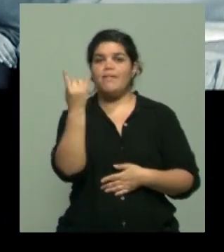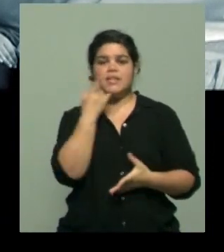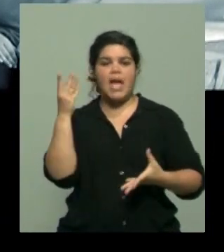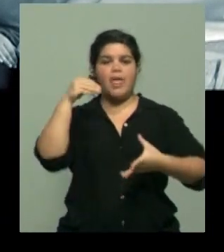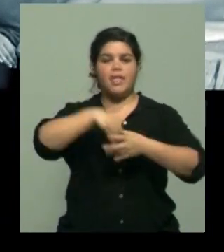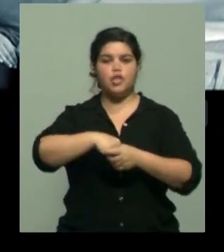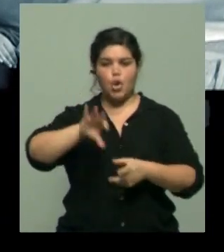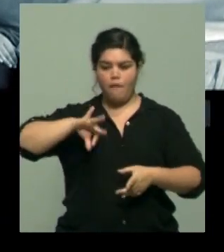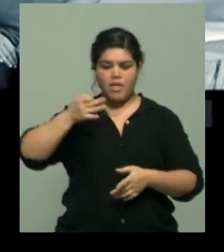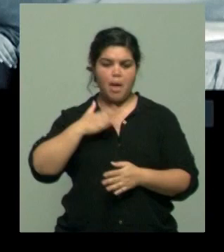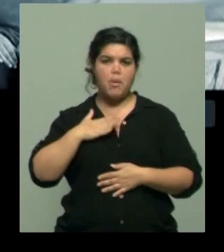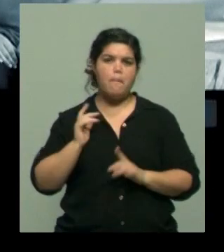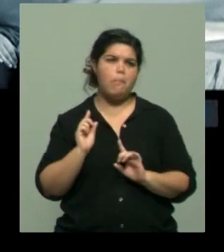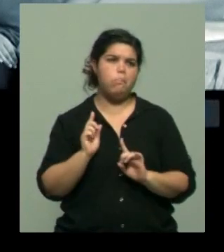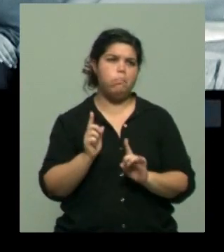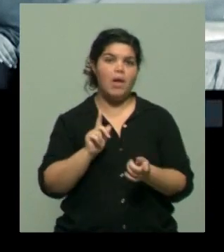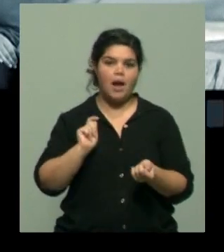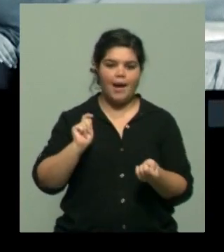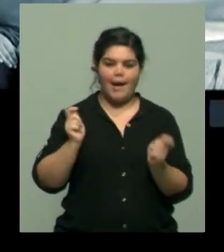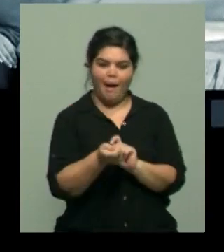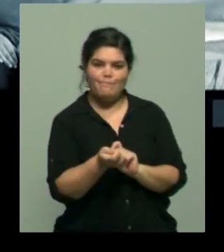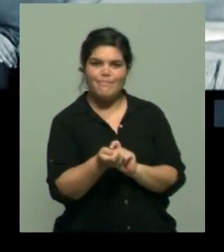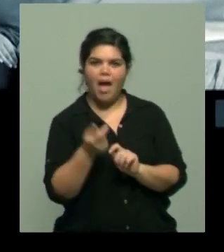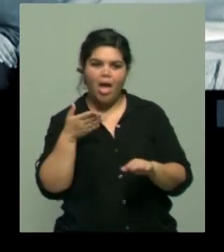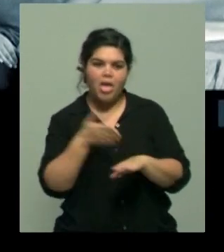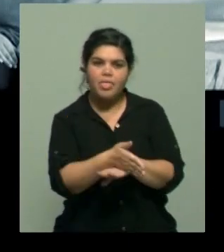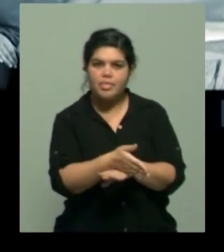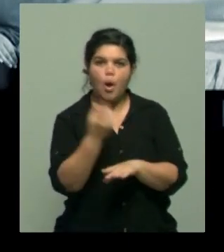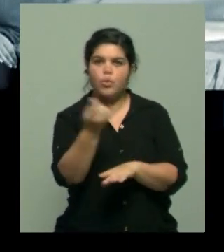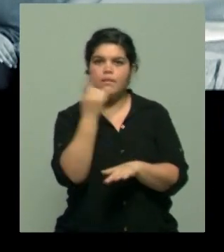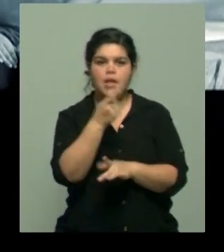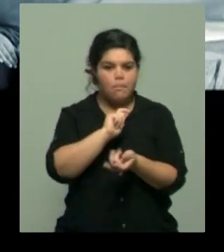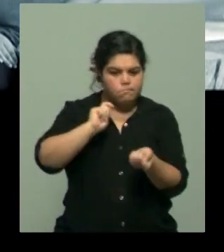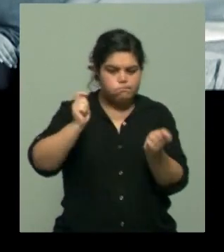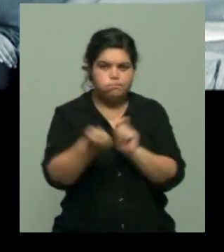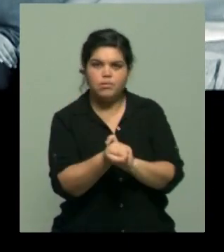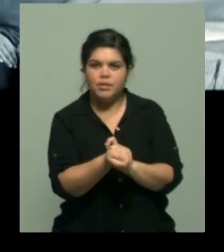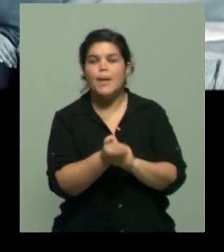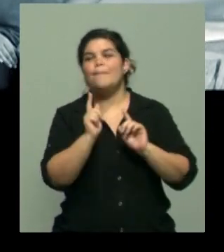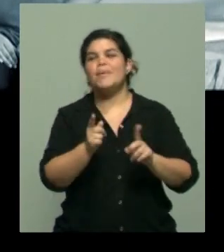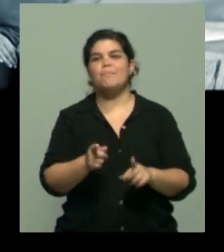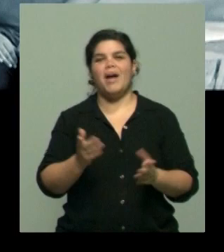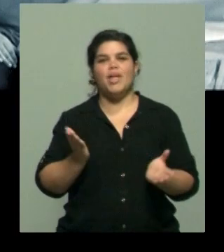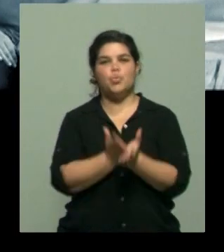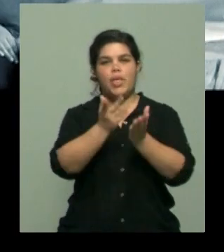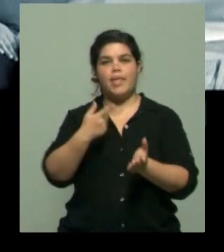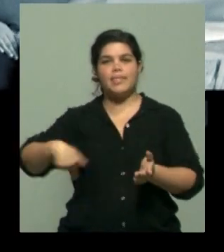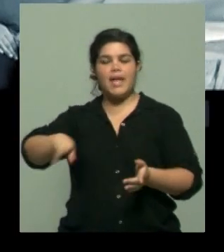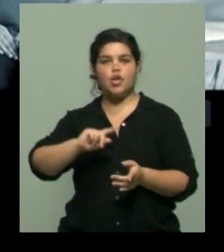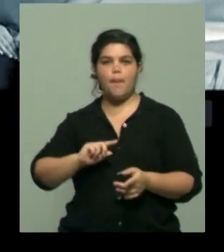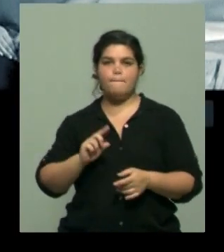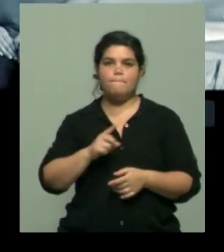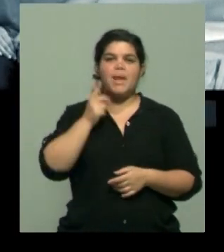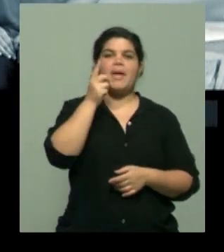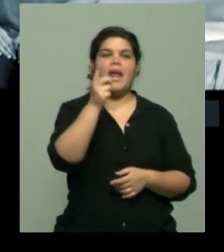cambia. Vos escuchás comentarios de un montón de estudiantes que tenés en los primeros años, que te dicen, yo soy